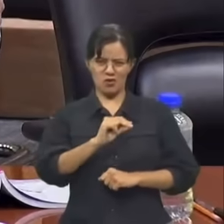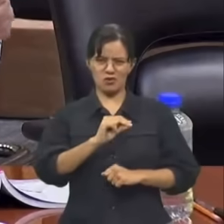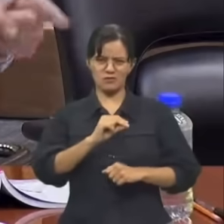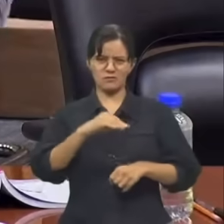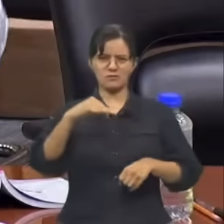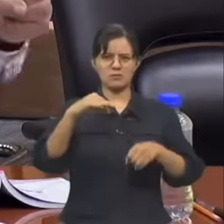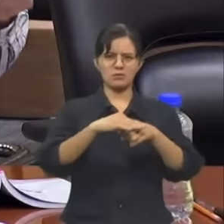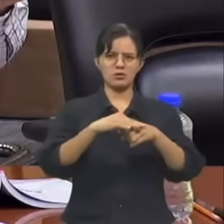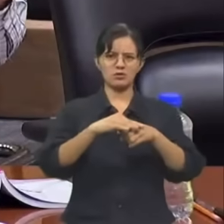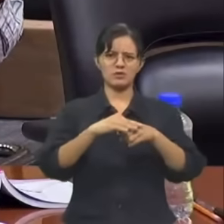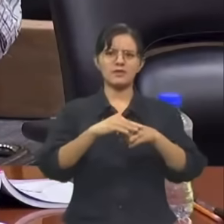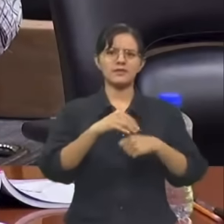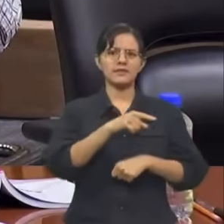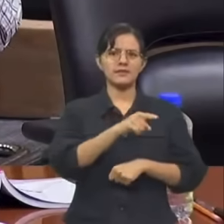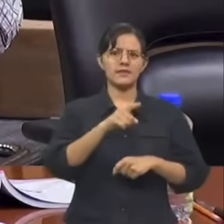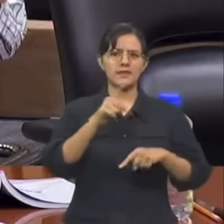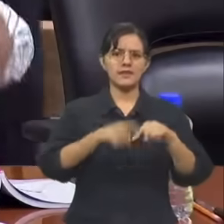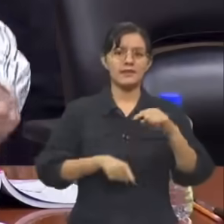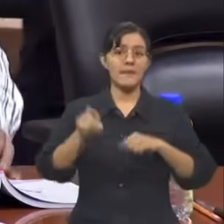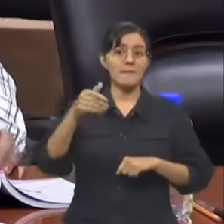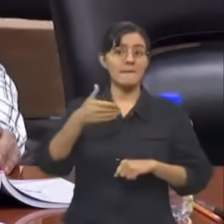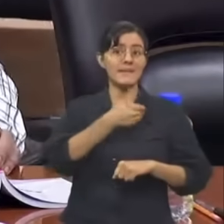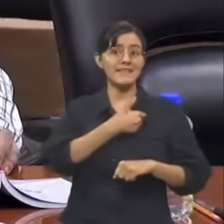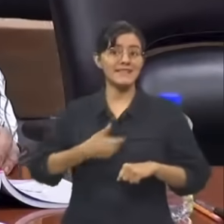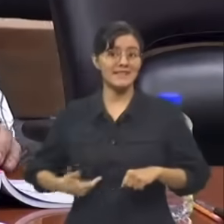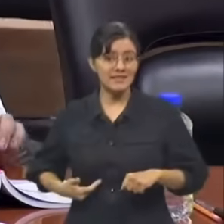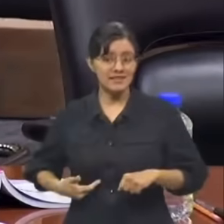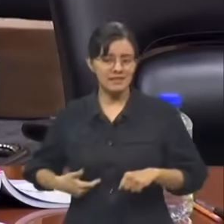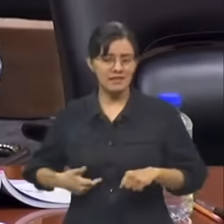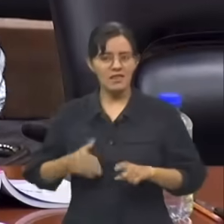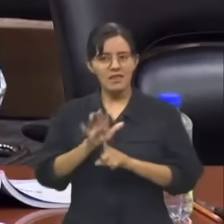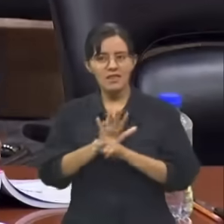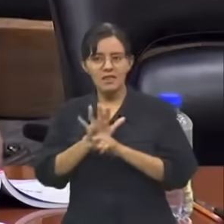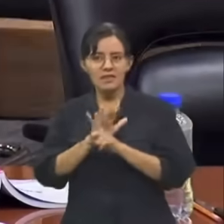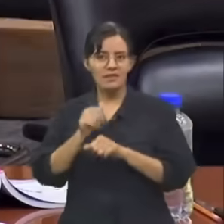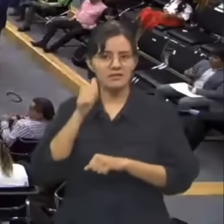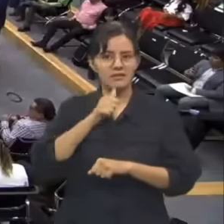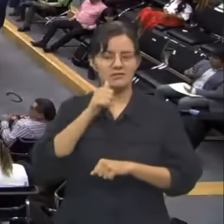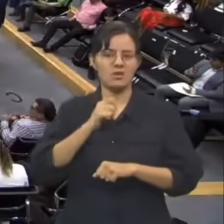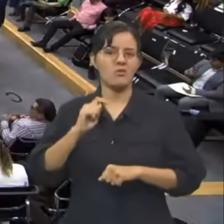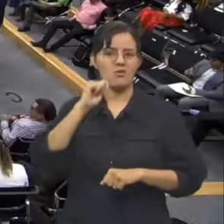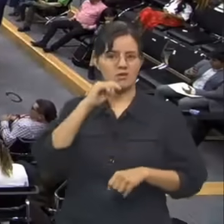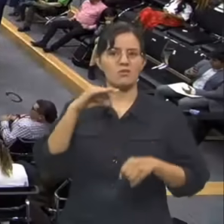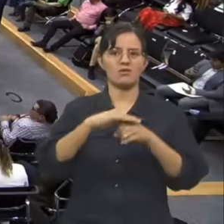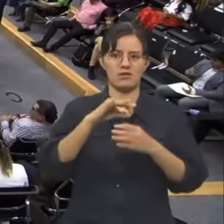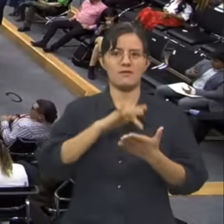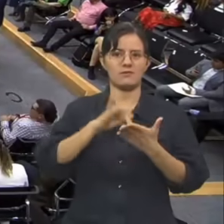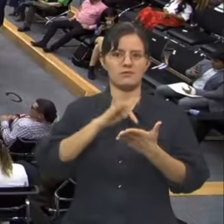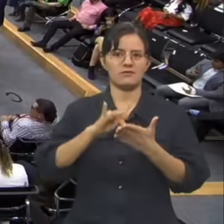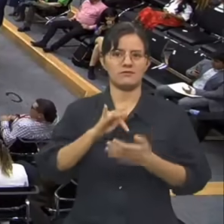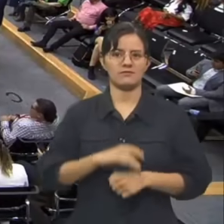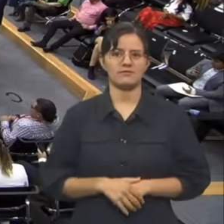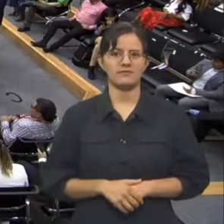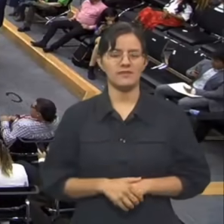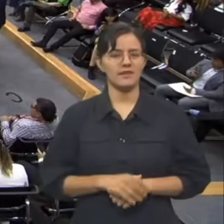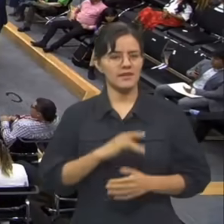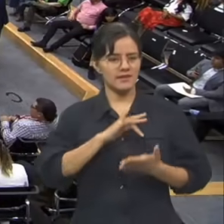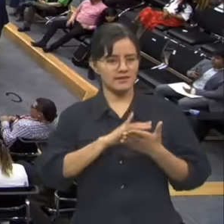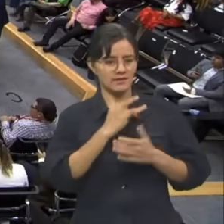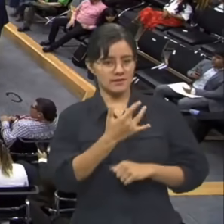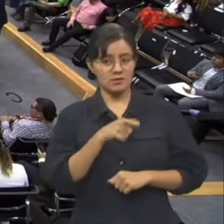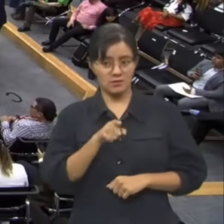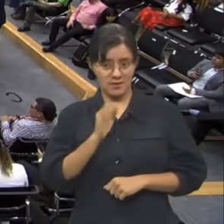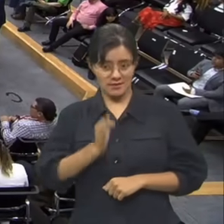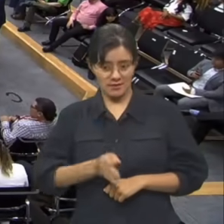votos de la intervención presidencial Gracias Guadalupe a Costa Naranjo Acepta una pregunta